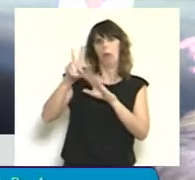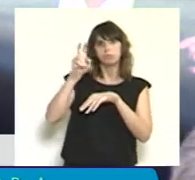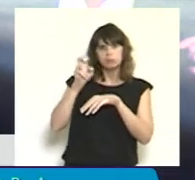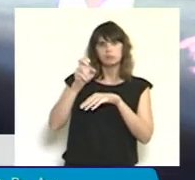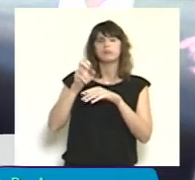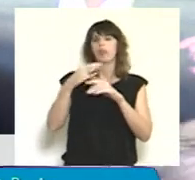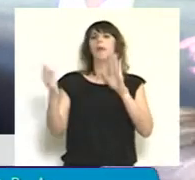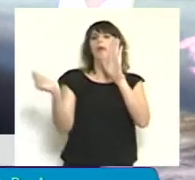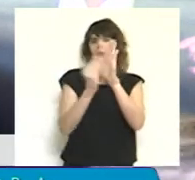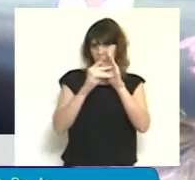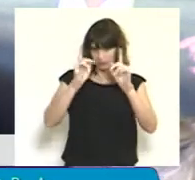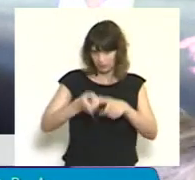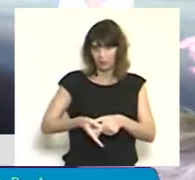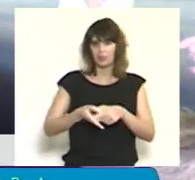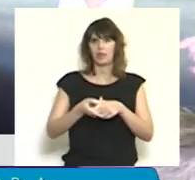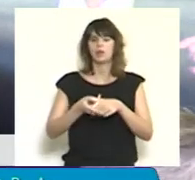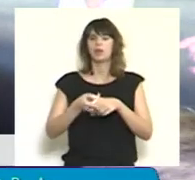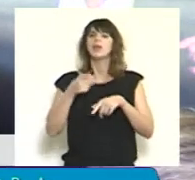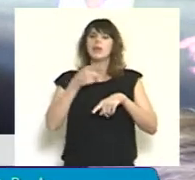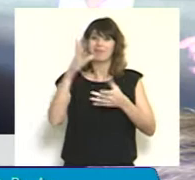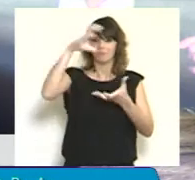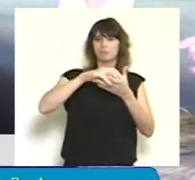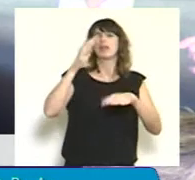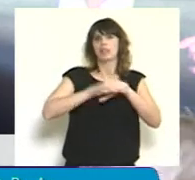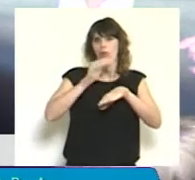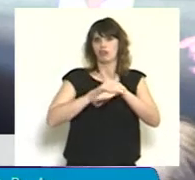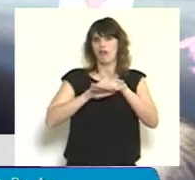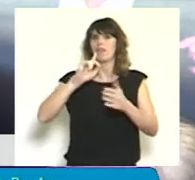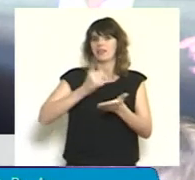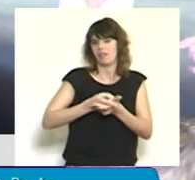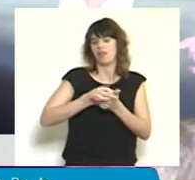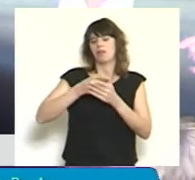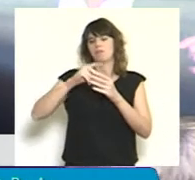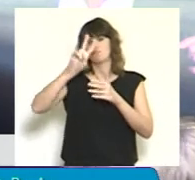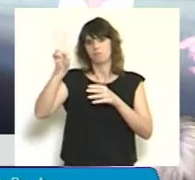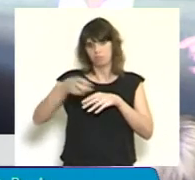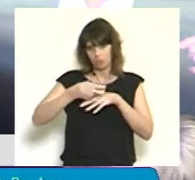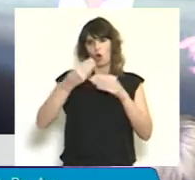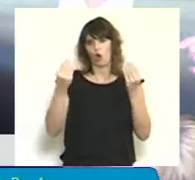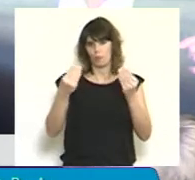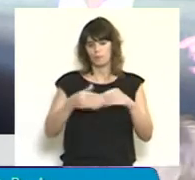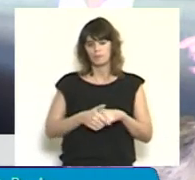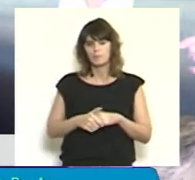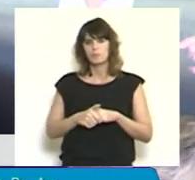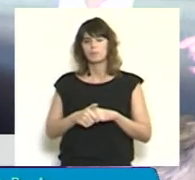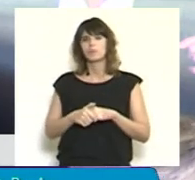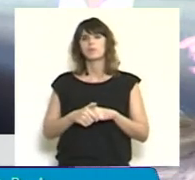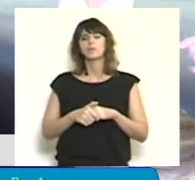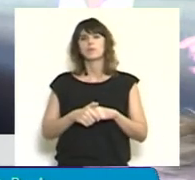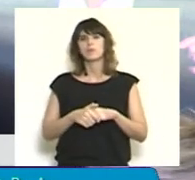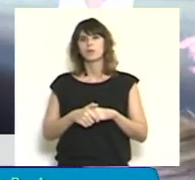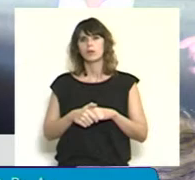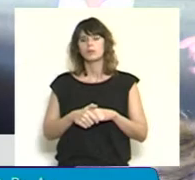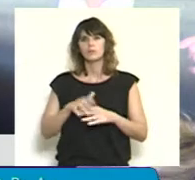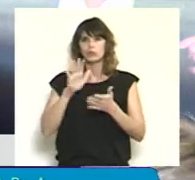le da además la competencia de fijarlo. Sobre este punto voy a volver enseguida por la importancia que tiene. Se estipula